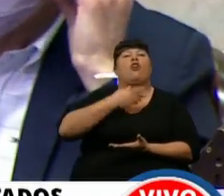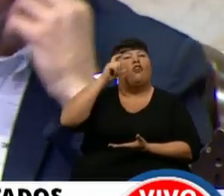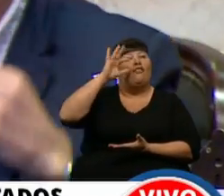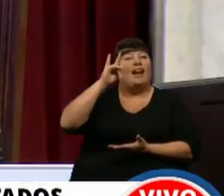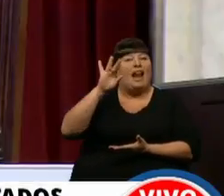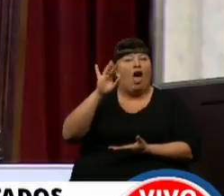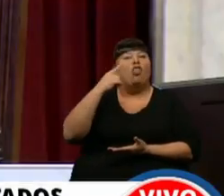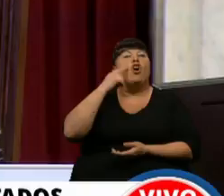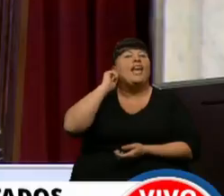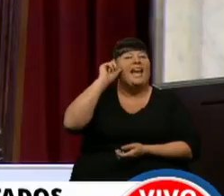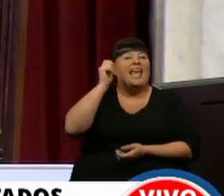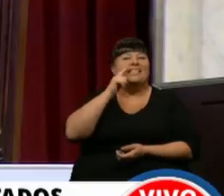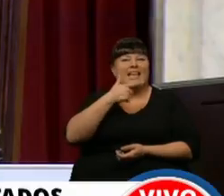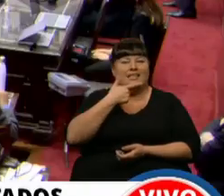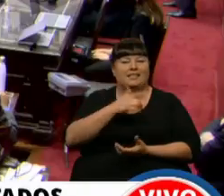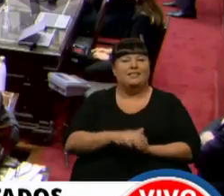iglesias